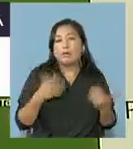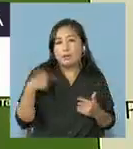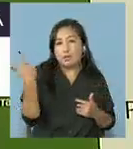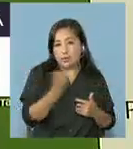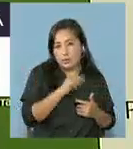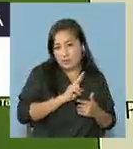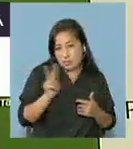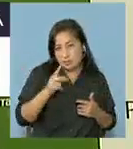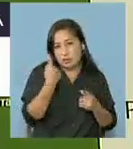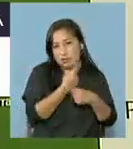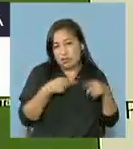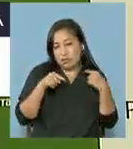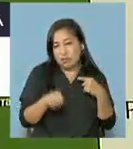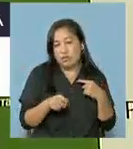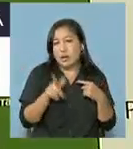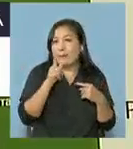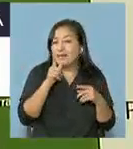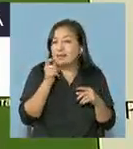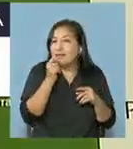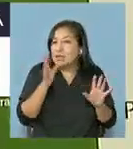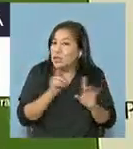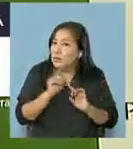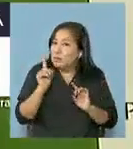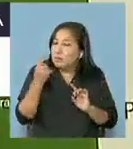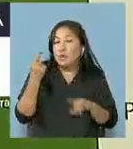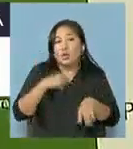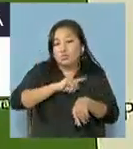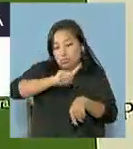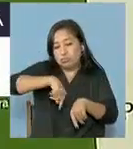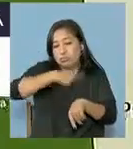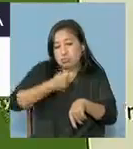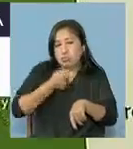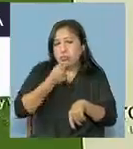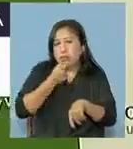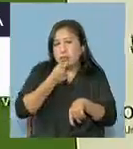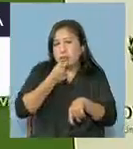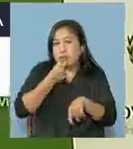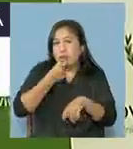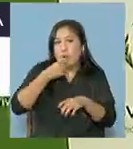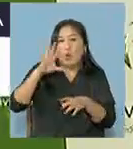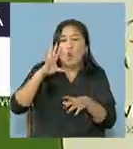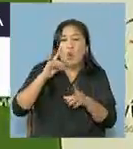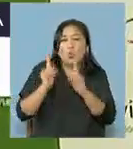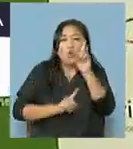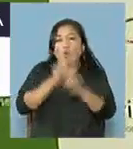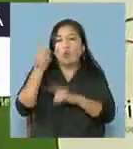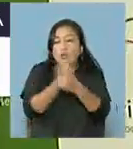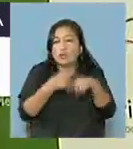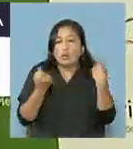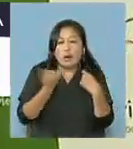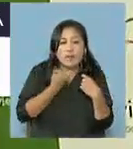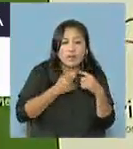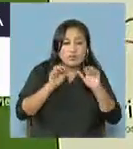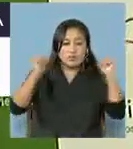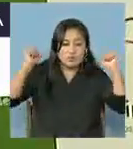Nosotros tenemos que a ver cosas que parecen sencillas, pero llevan tiempo. Poner las tortugas del piso técnico requiere que tengamos definido dónde van